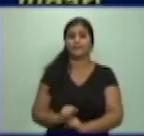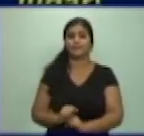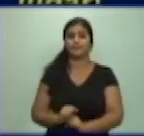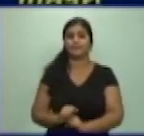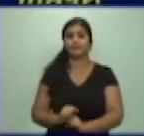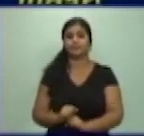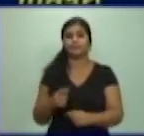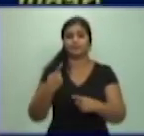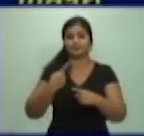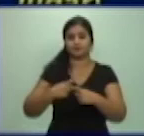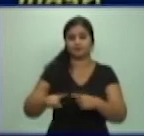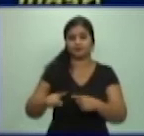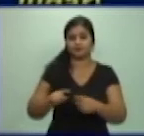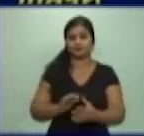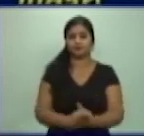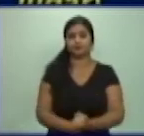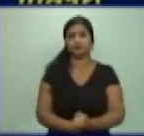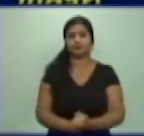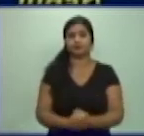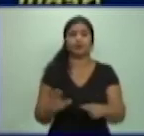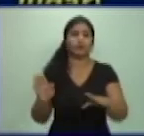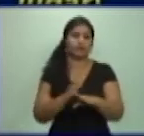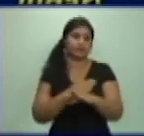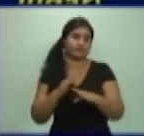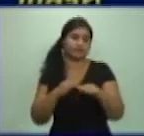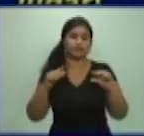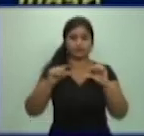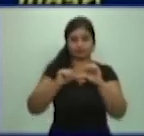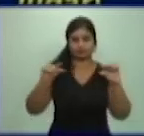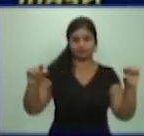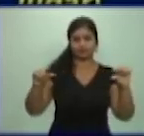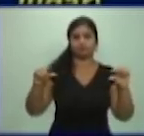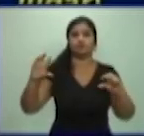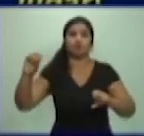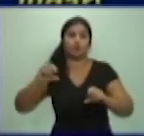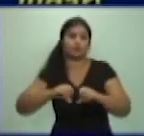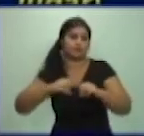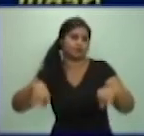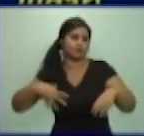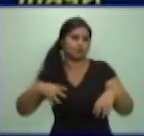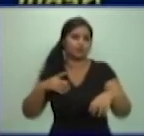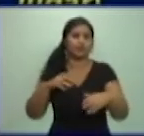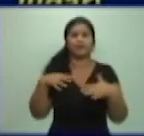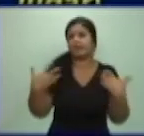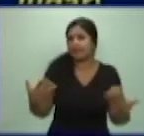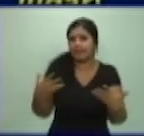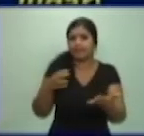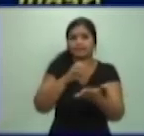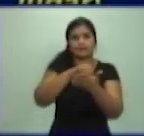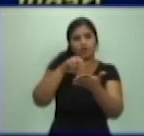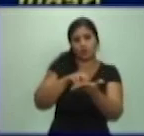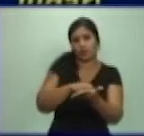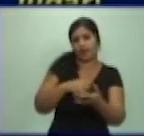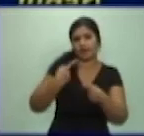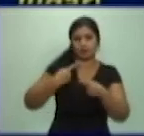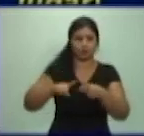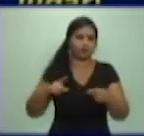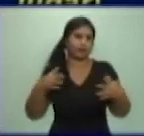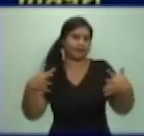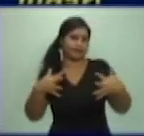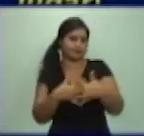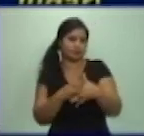verbales sería en muchas obras literarias una circunstancia del lugar y un estrecho vínculo, que